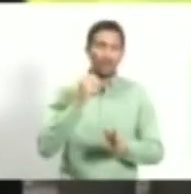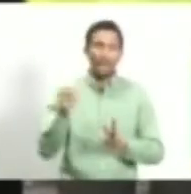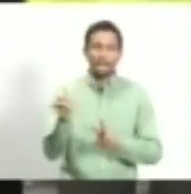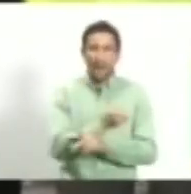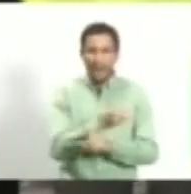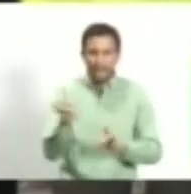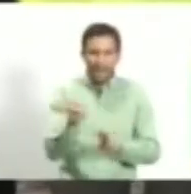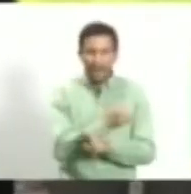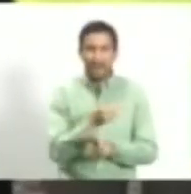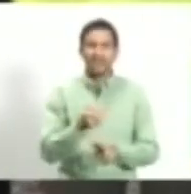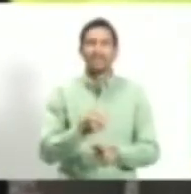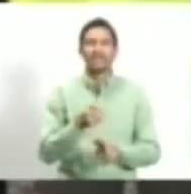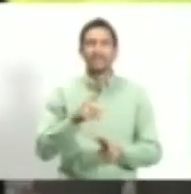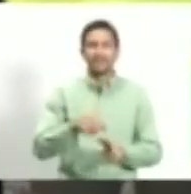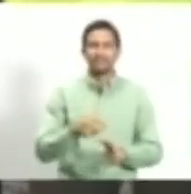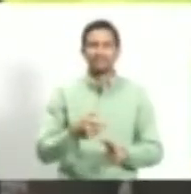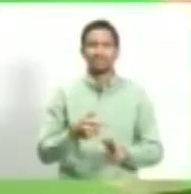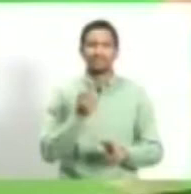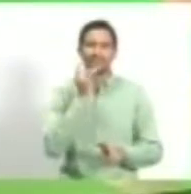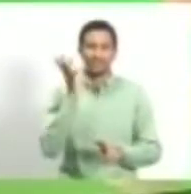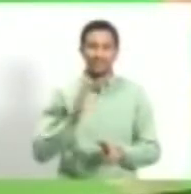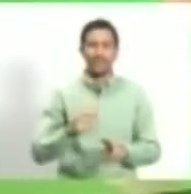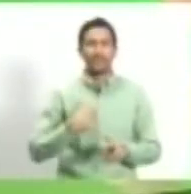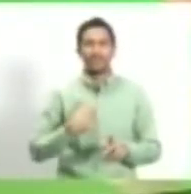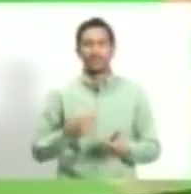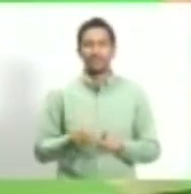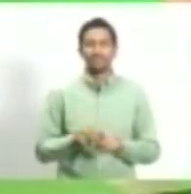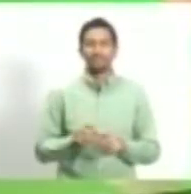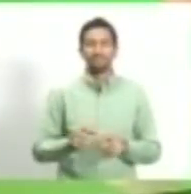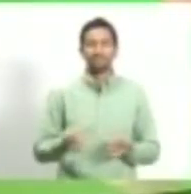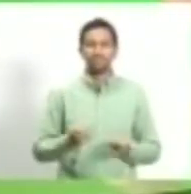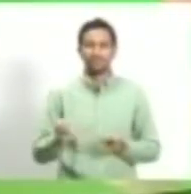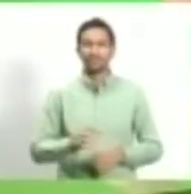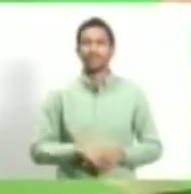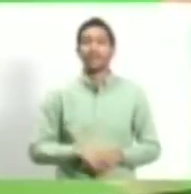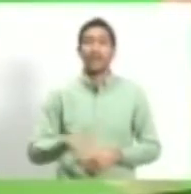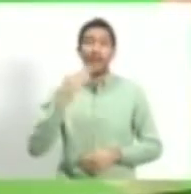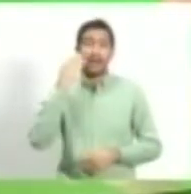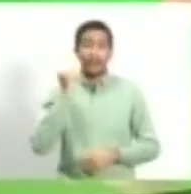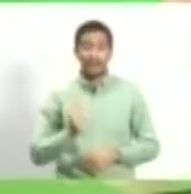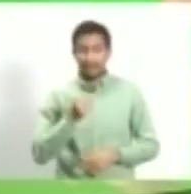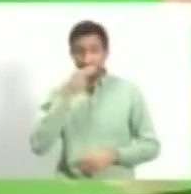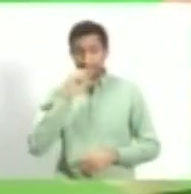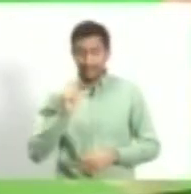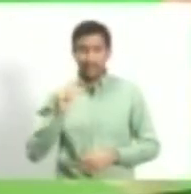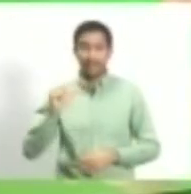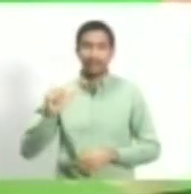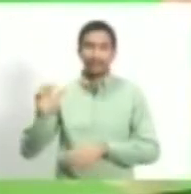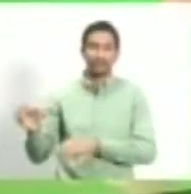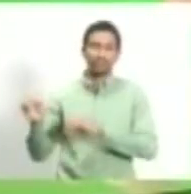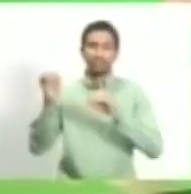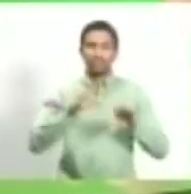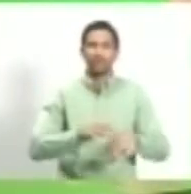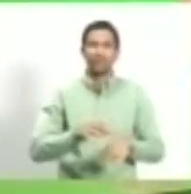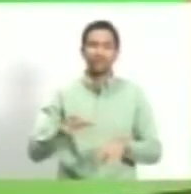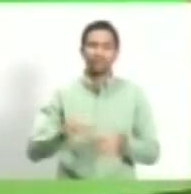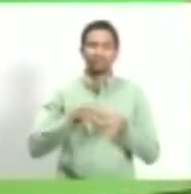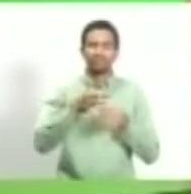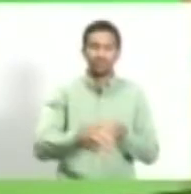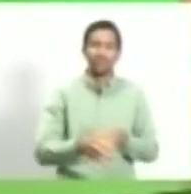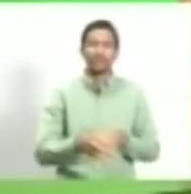a título de coautor pasivo. La menor, quien fue trasladada de Armero Guayabal hasta Ibagué, Tolima, presentaba signos